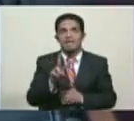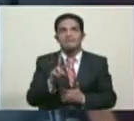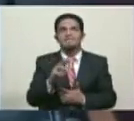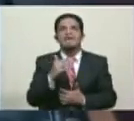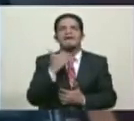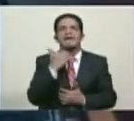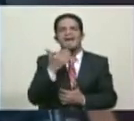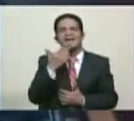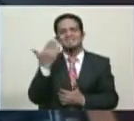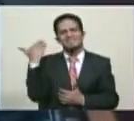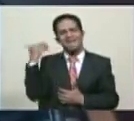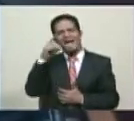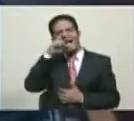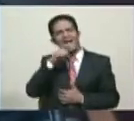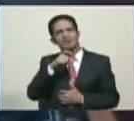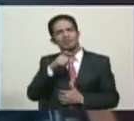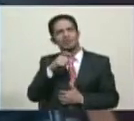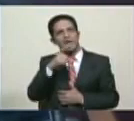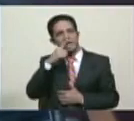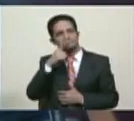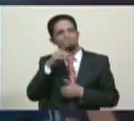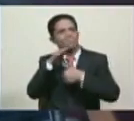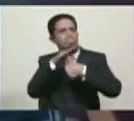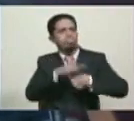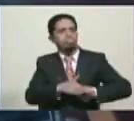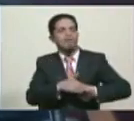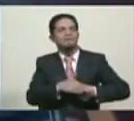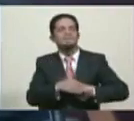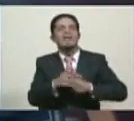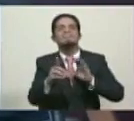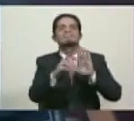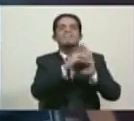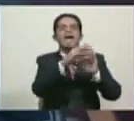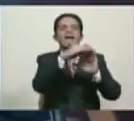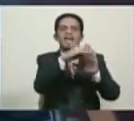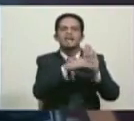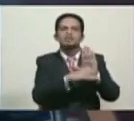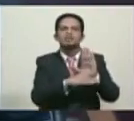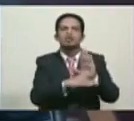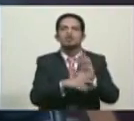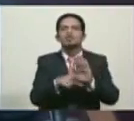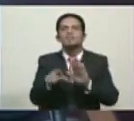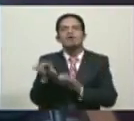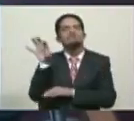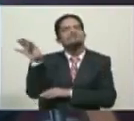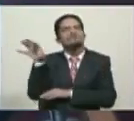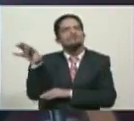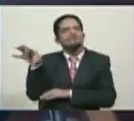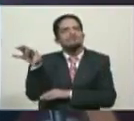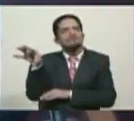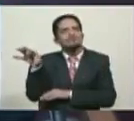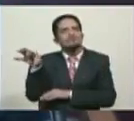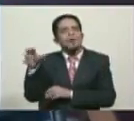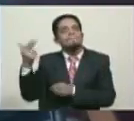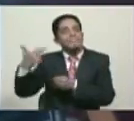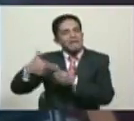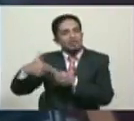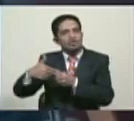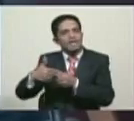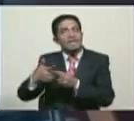en esa década los derechos concesionarios otorgados por la reversión petrolera convenida en